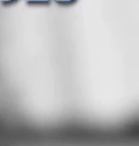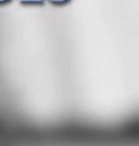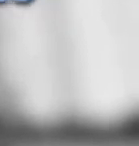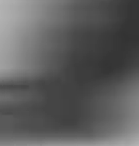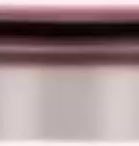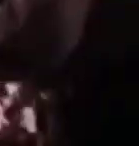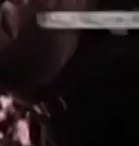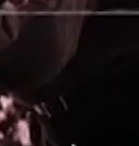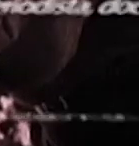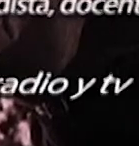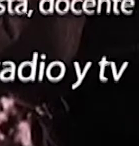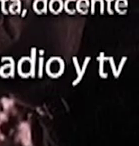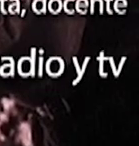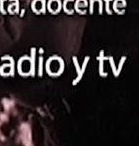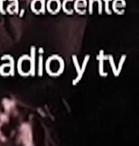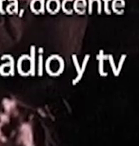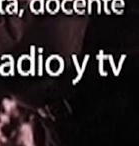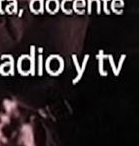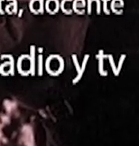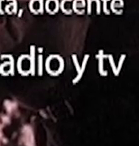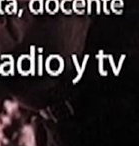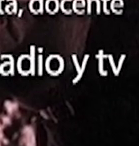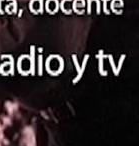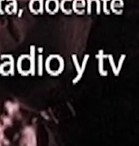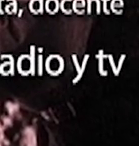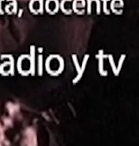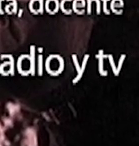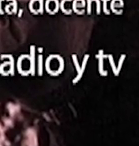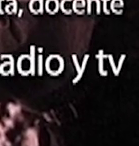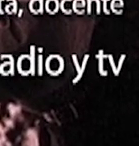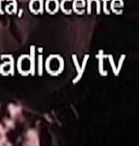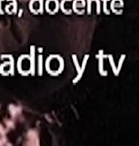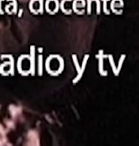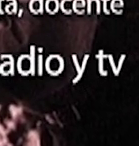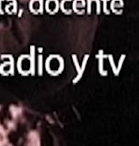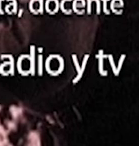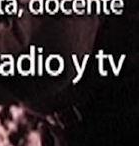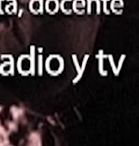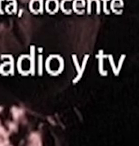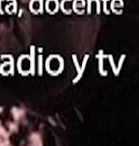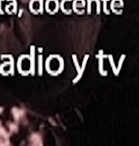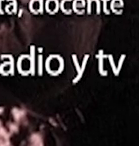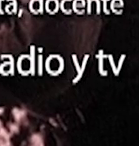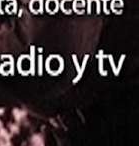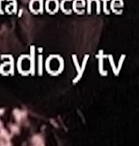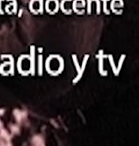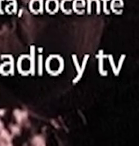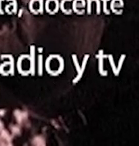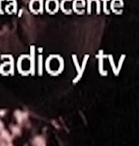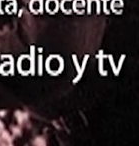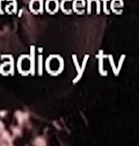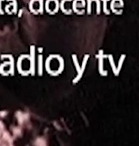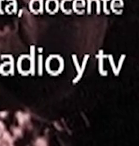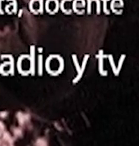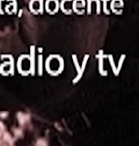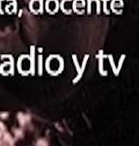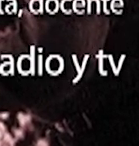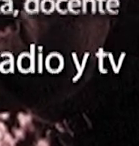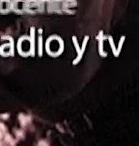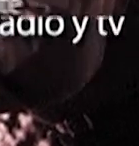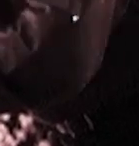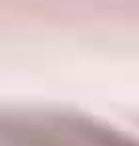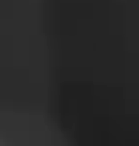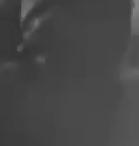narrador, periodista, docente, guionista de radio y televisión. Además, como diplomático, fue la figura central de la